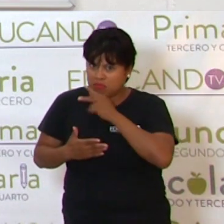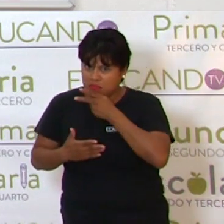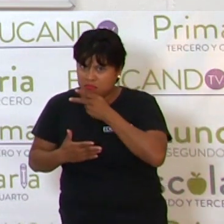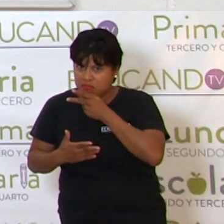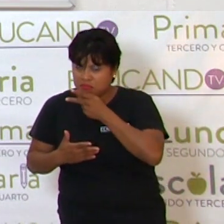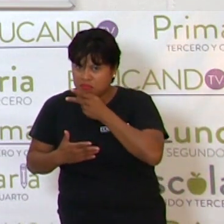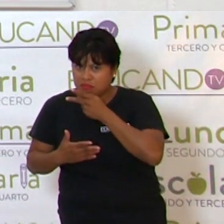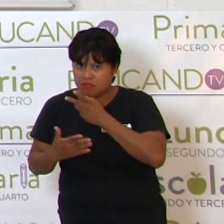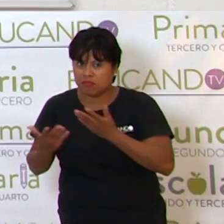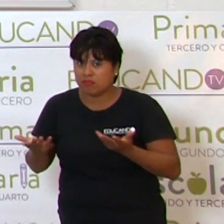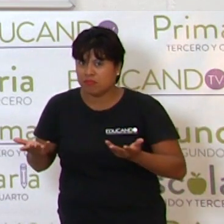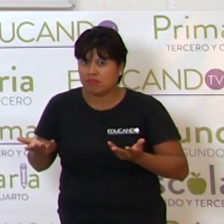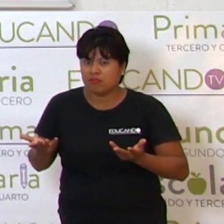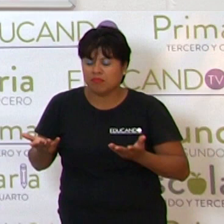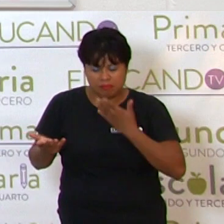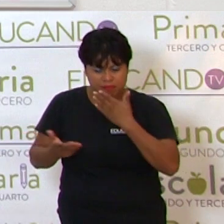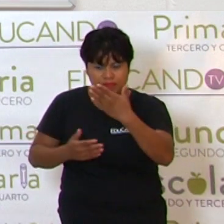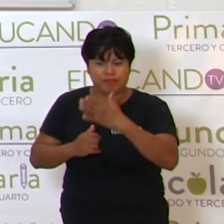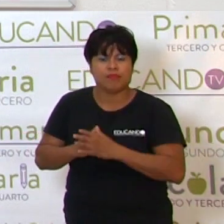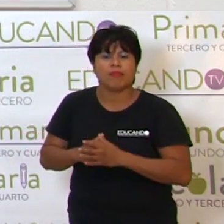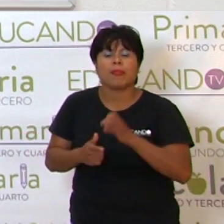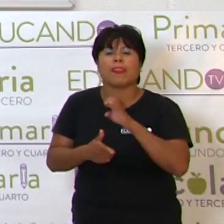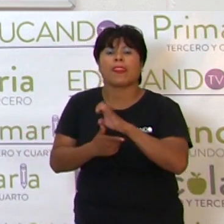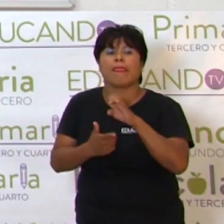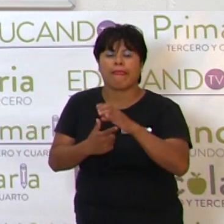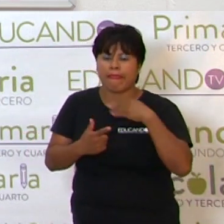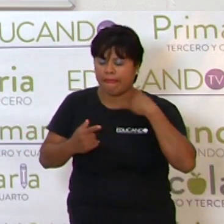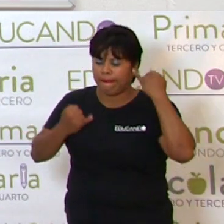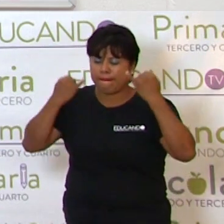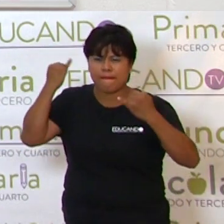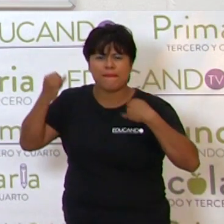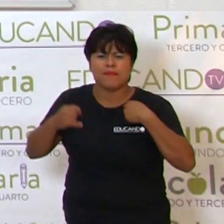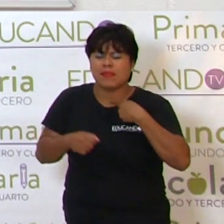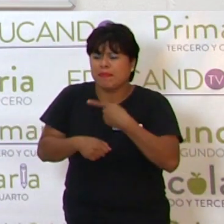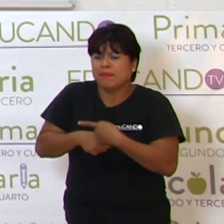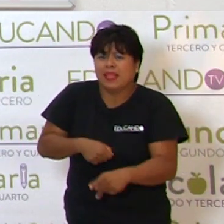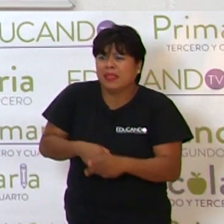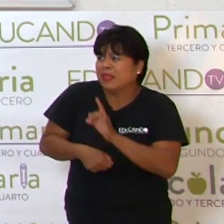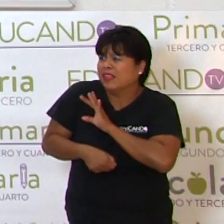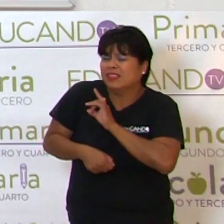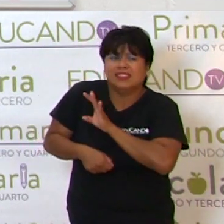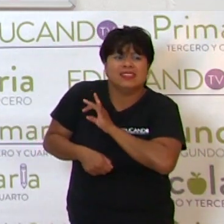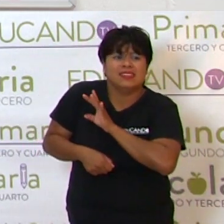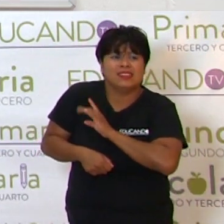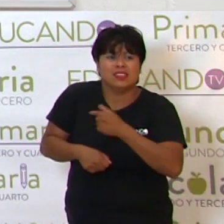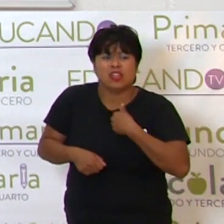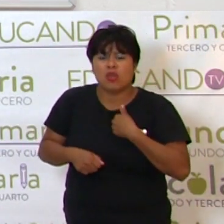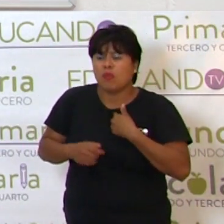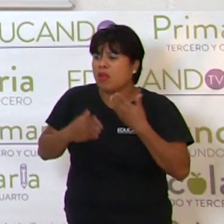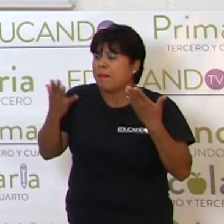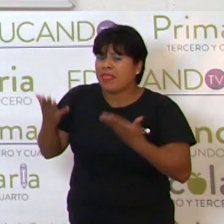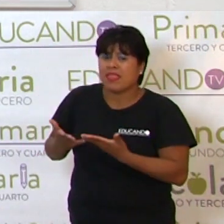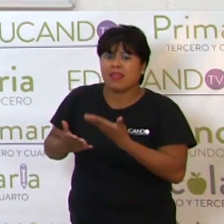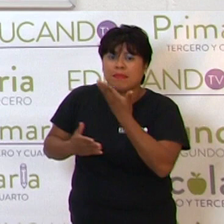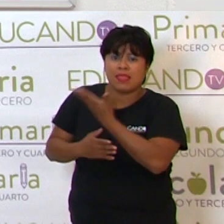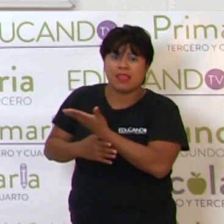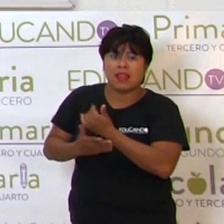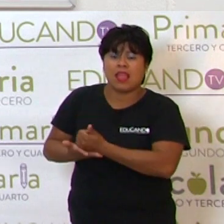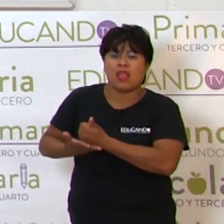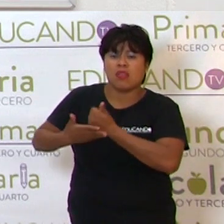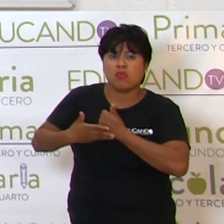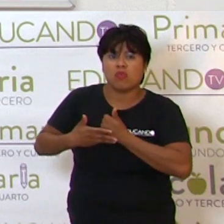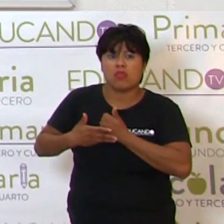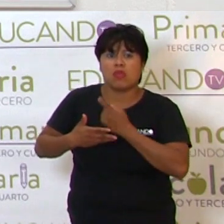a su mamá. Bien, entonces yo voy a imaginar que estoy en peligro y que voy a pedir ayuda